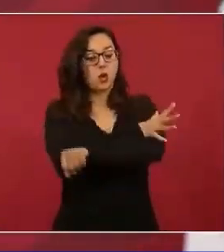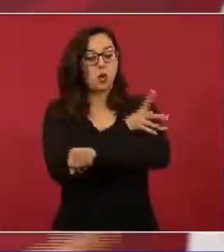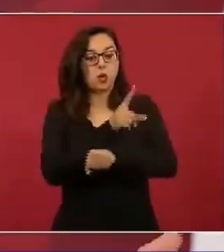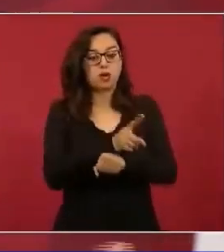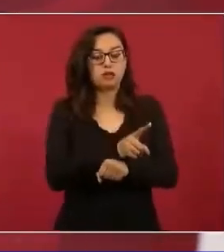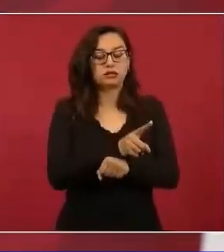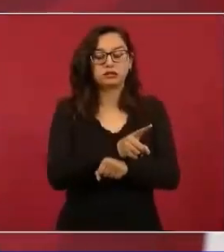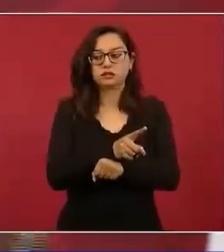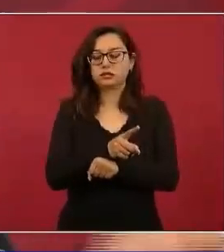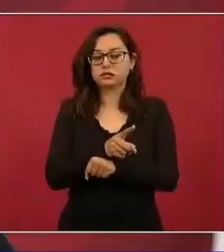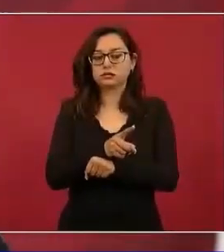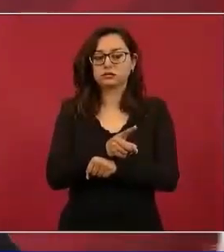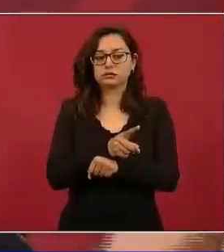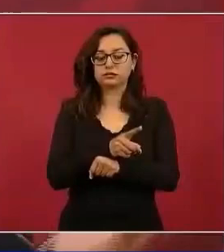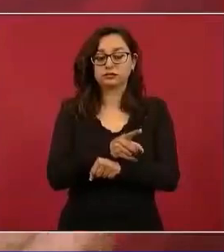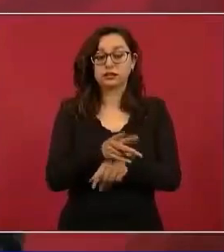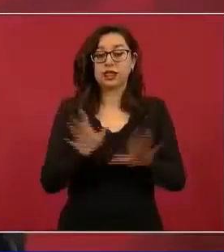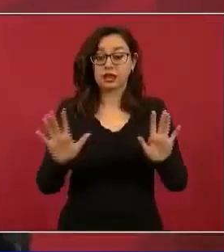me hubiesen dicho,